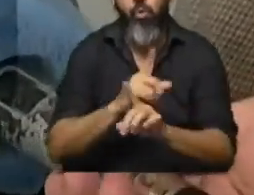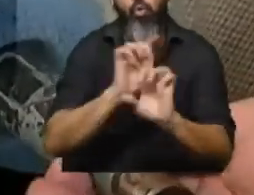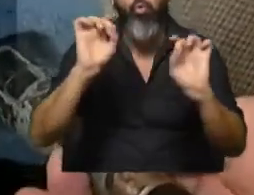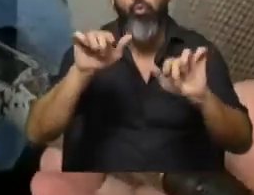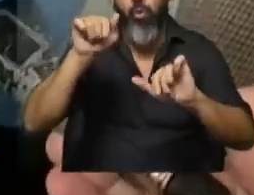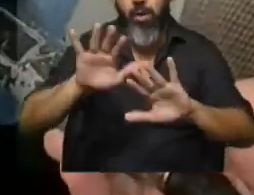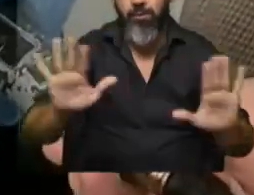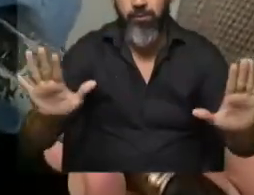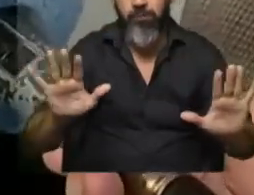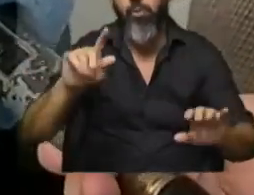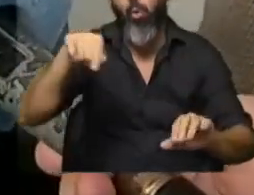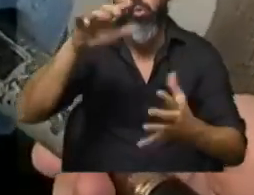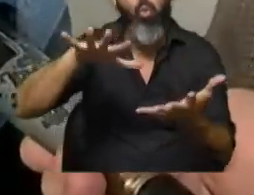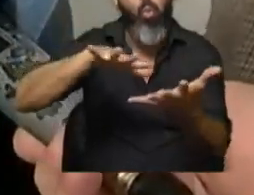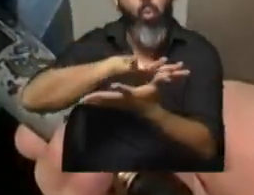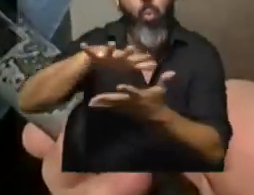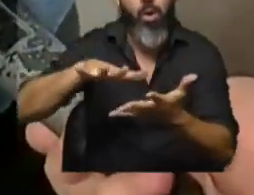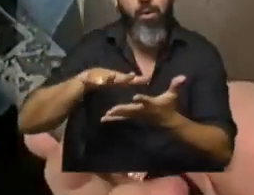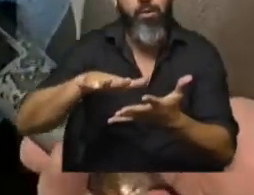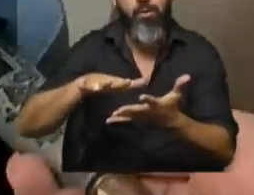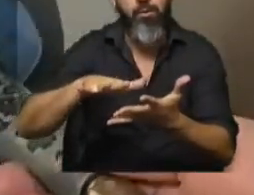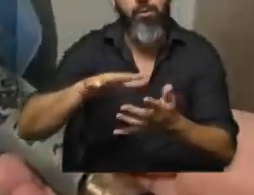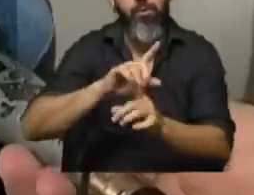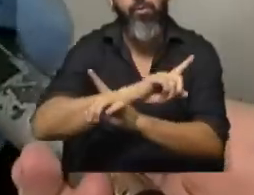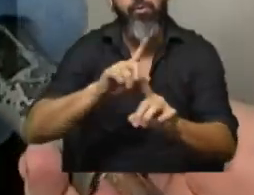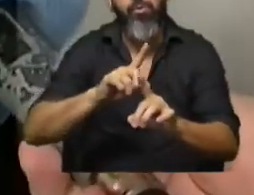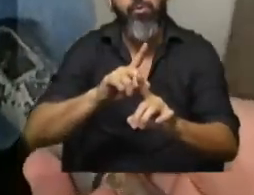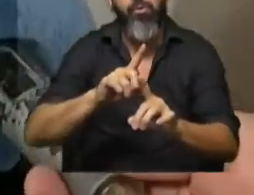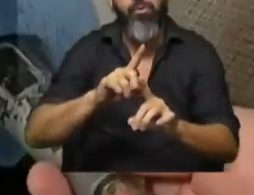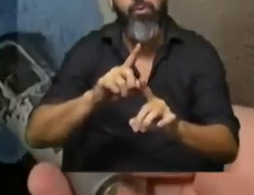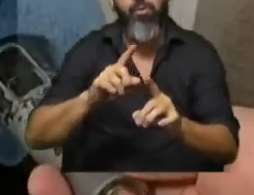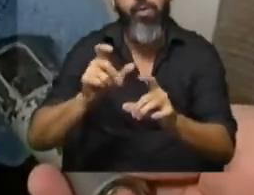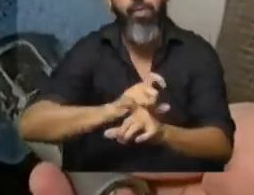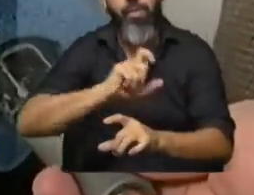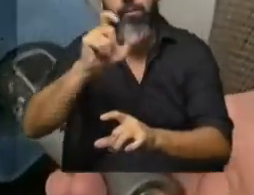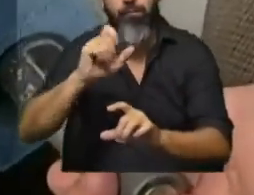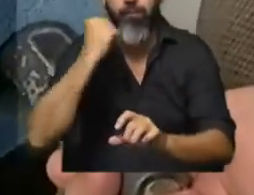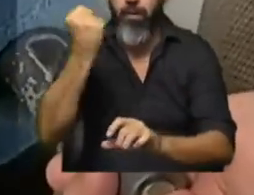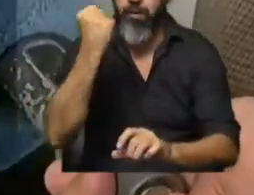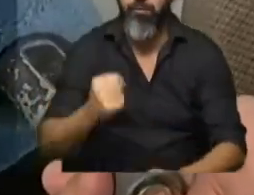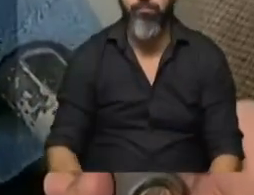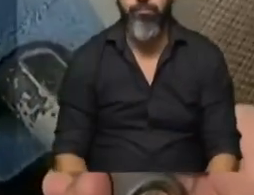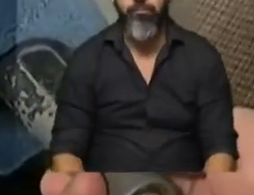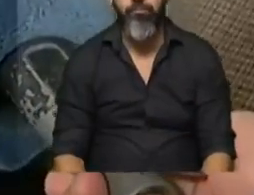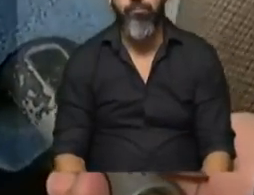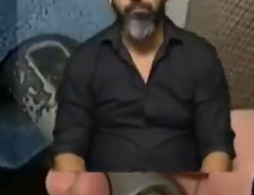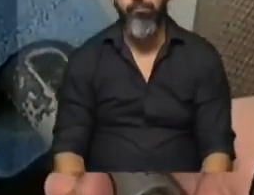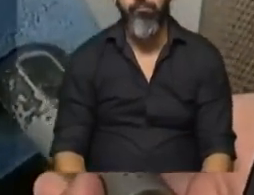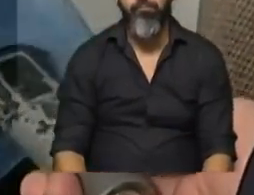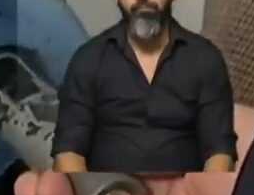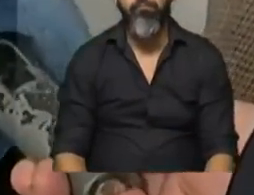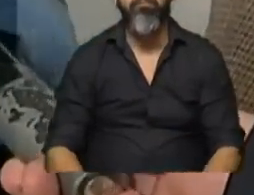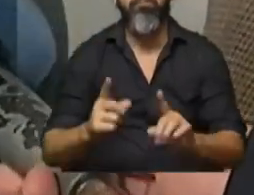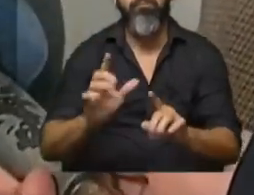solamente eso porque hay otros lugares donde tampoco son tantos los márgenes Pero además esto se trata también de dar